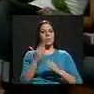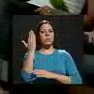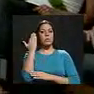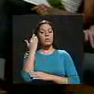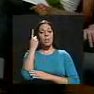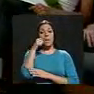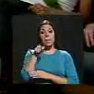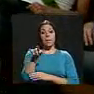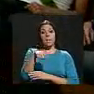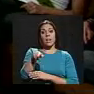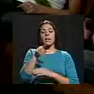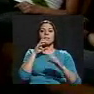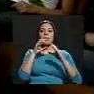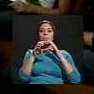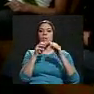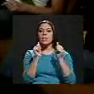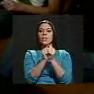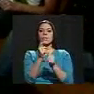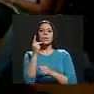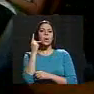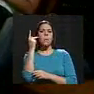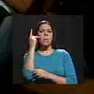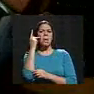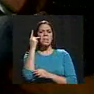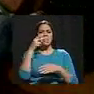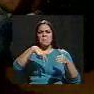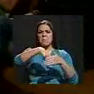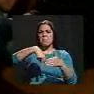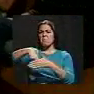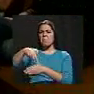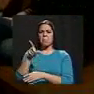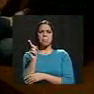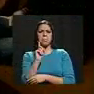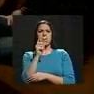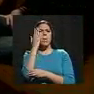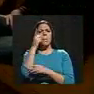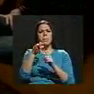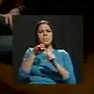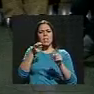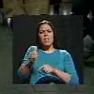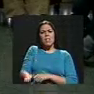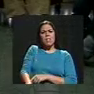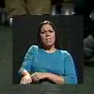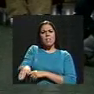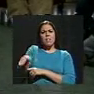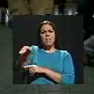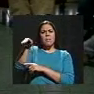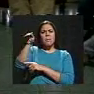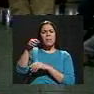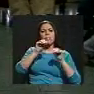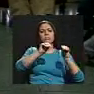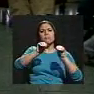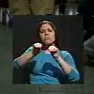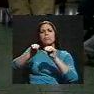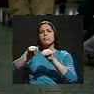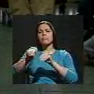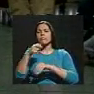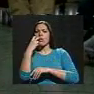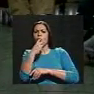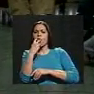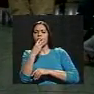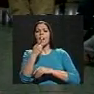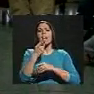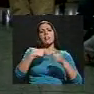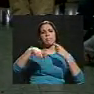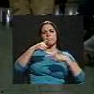la comunicación con sus padres no ha sido ninguna barrera, pues desde muy pequeña, su papá y su mamá le enseñaron tanto lenguaje oral como la lengua